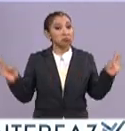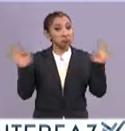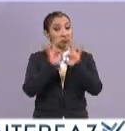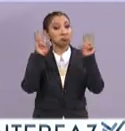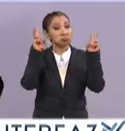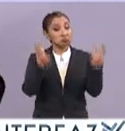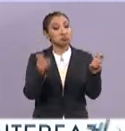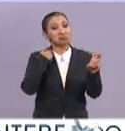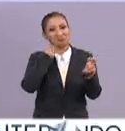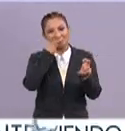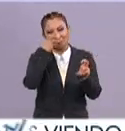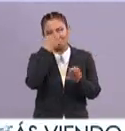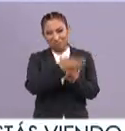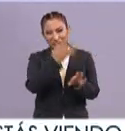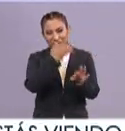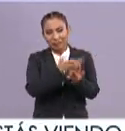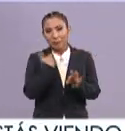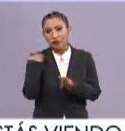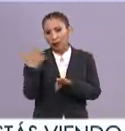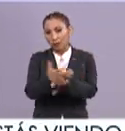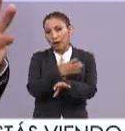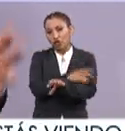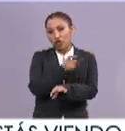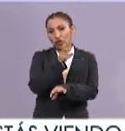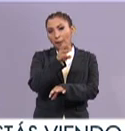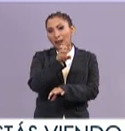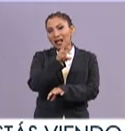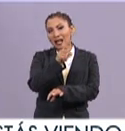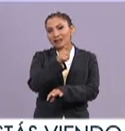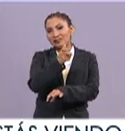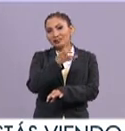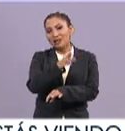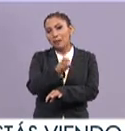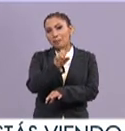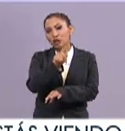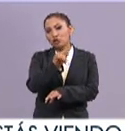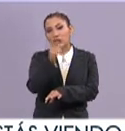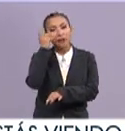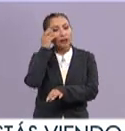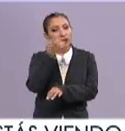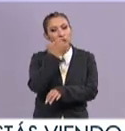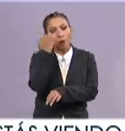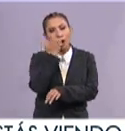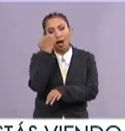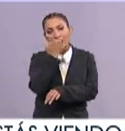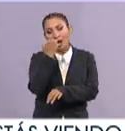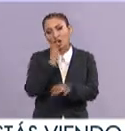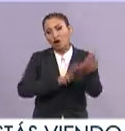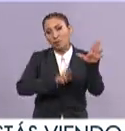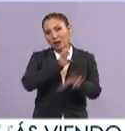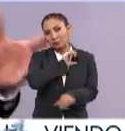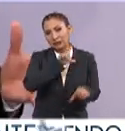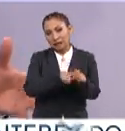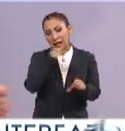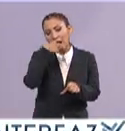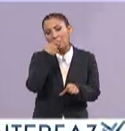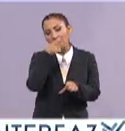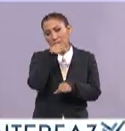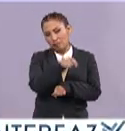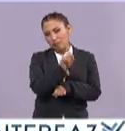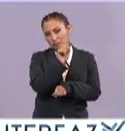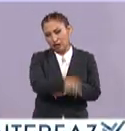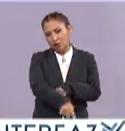importantísimo este tema del cual estamos hablando. Para ello nos acompaña la doctora María Esther Basurto López, directora de la Escuela Normal de Especialización, donde hablamos